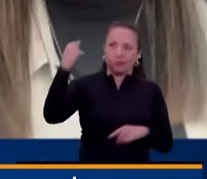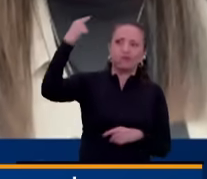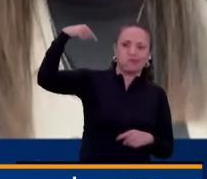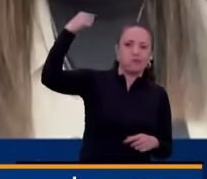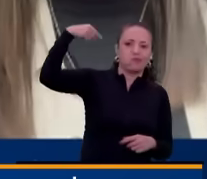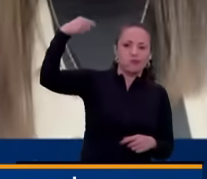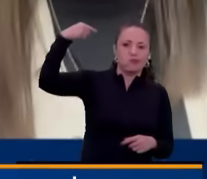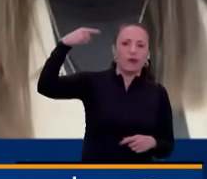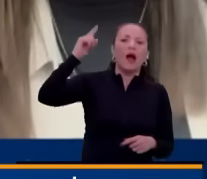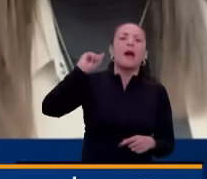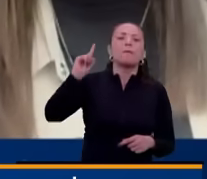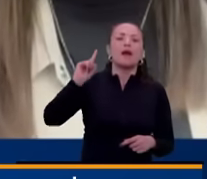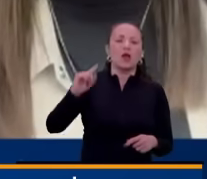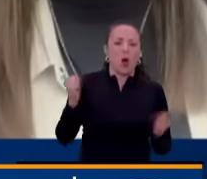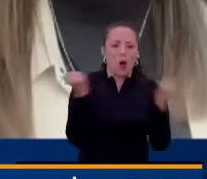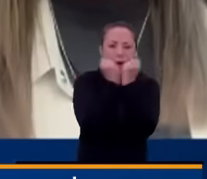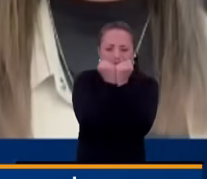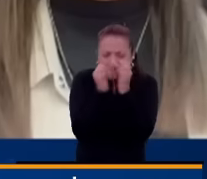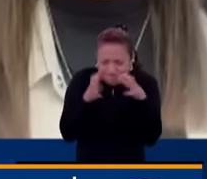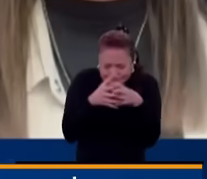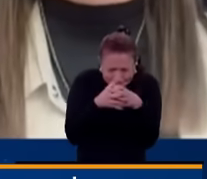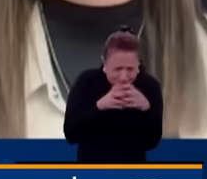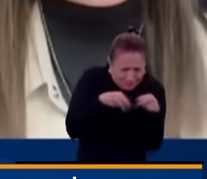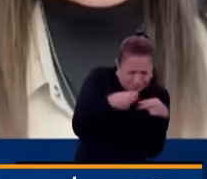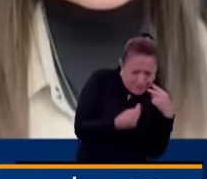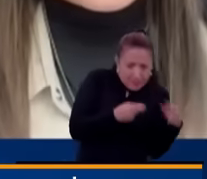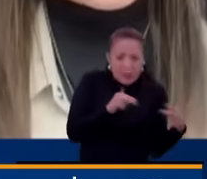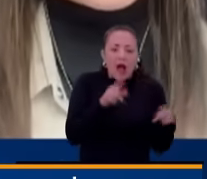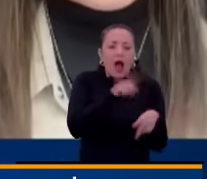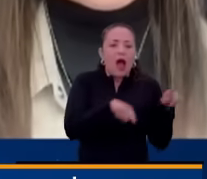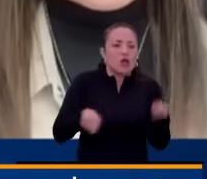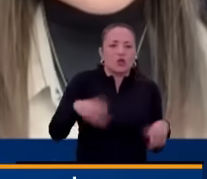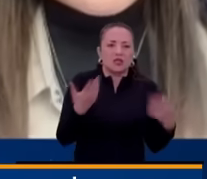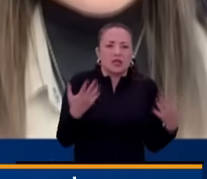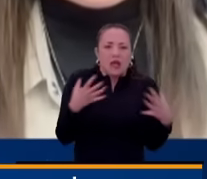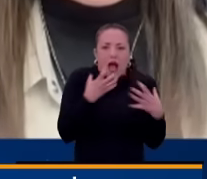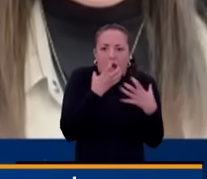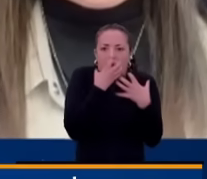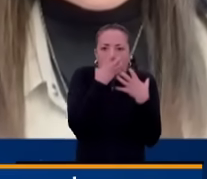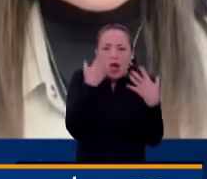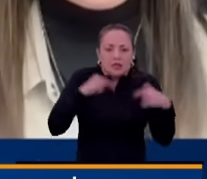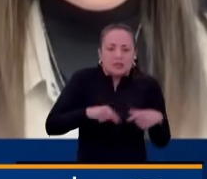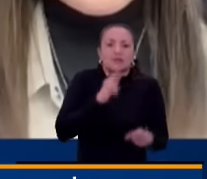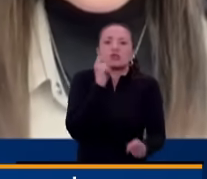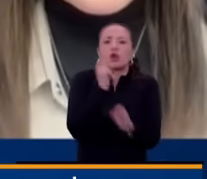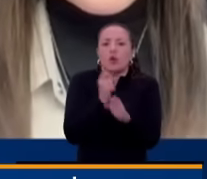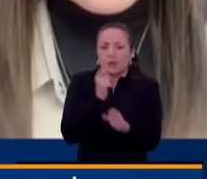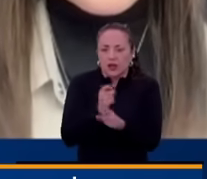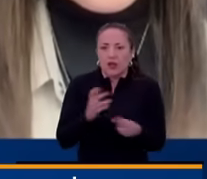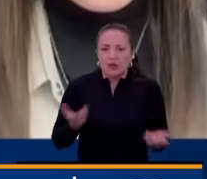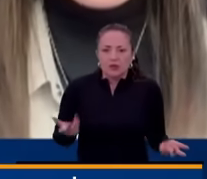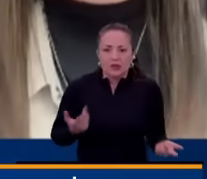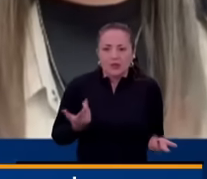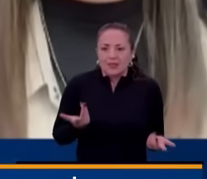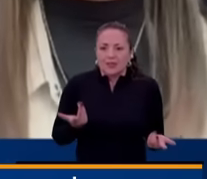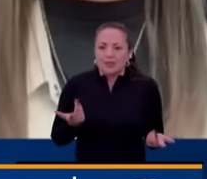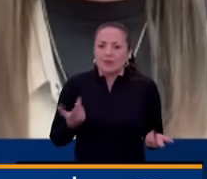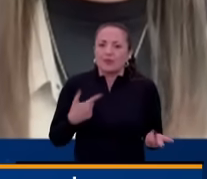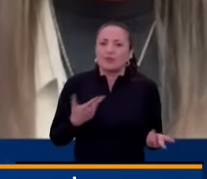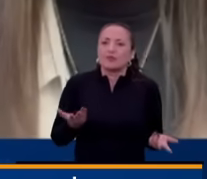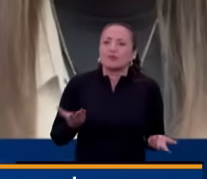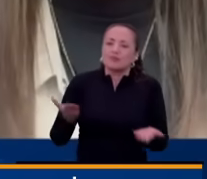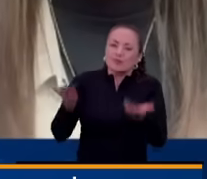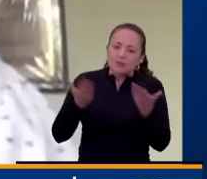sabe que ya en aglomeración, todos tirados en el piso y eso, pues es un poco más complicado que uno pudiera contar de pronto con